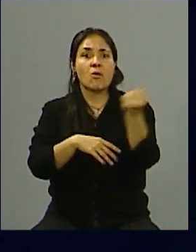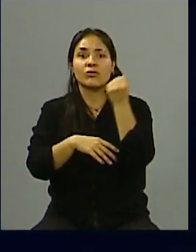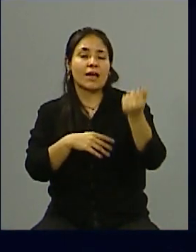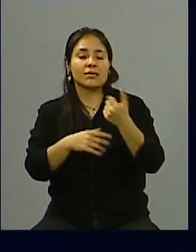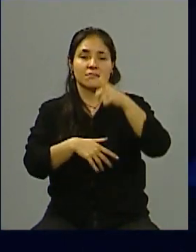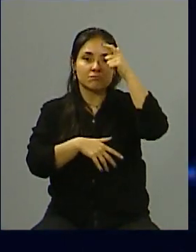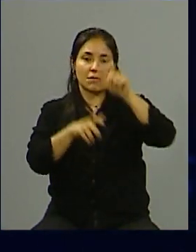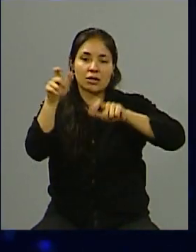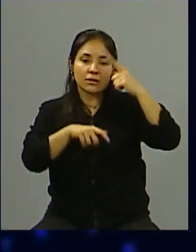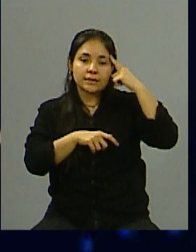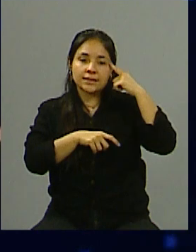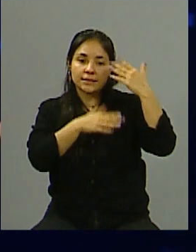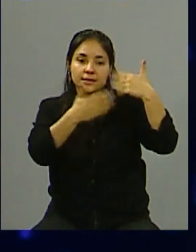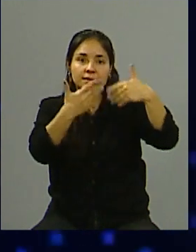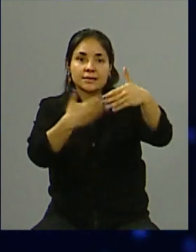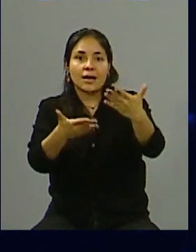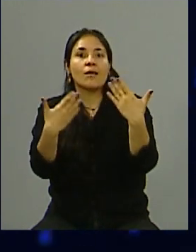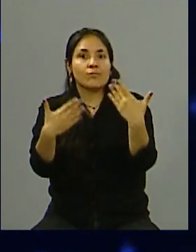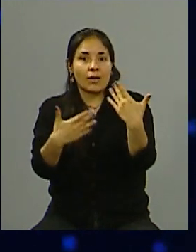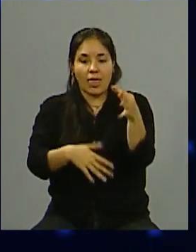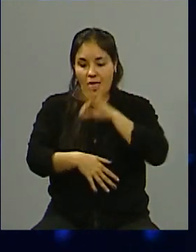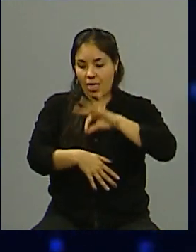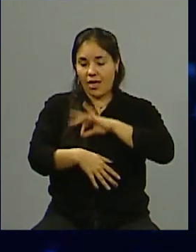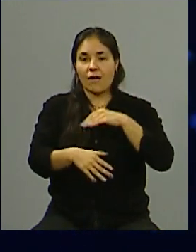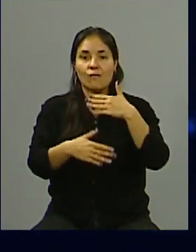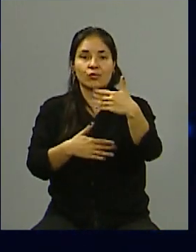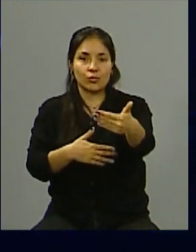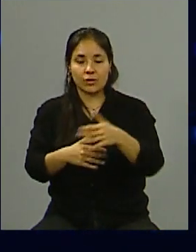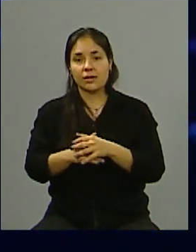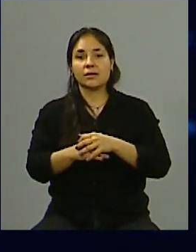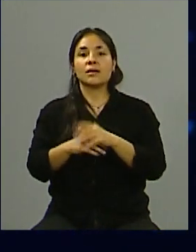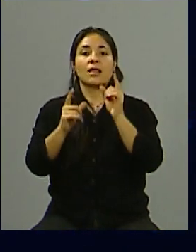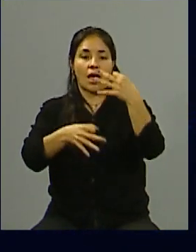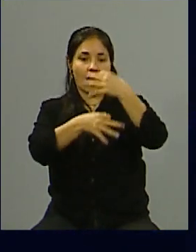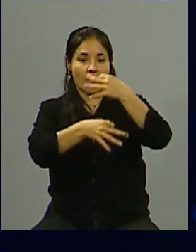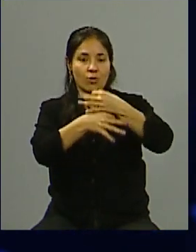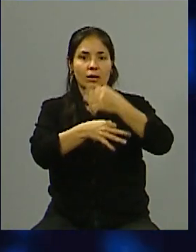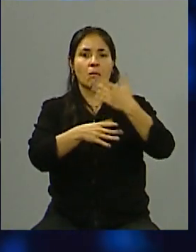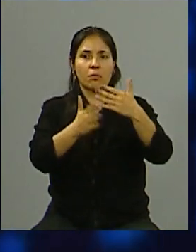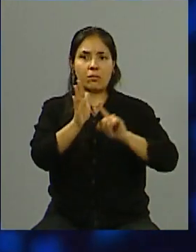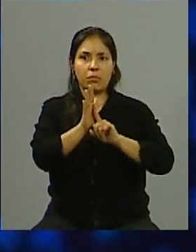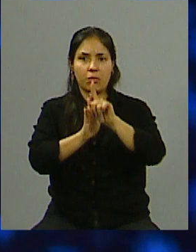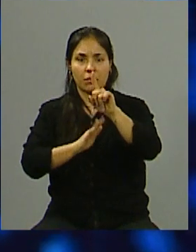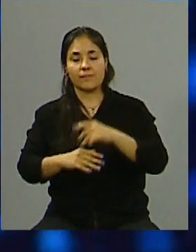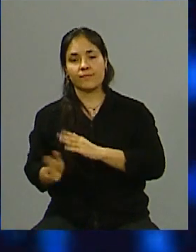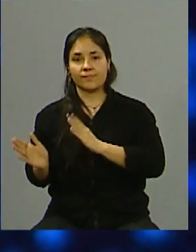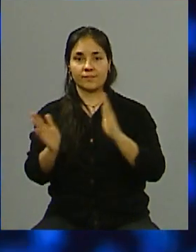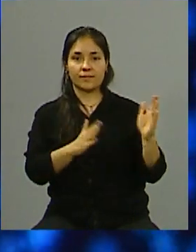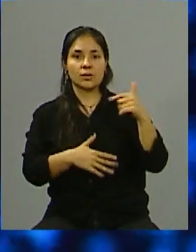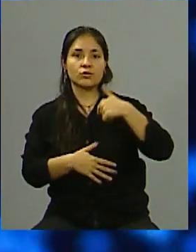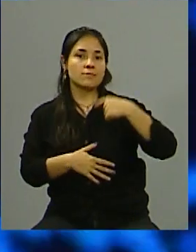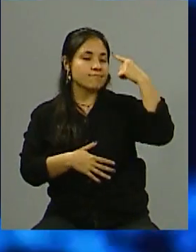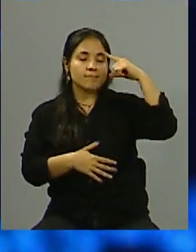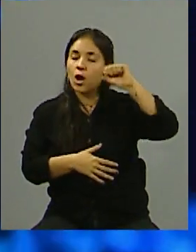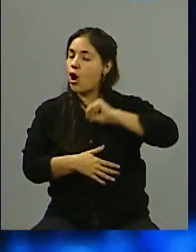humano. La educación, además, es el instrumento más importante de movilidad social ascendente. Yo estoy convencida que las